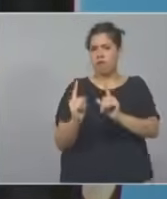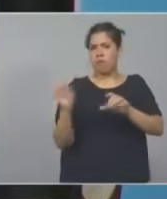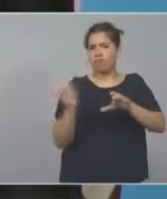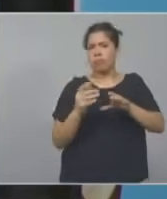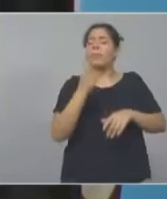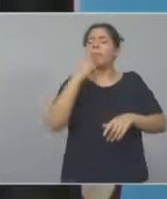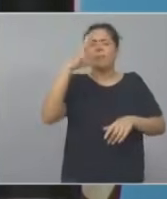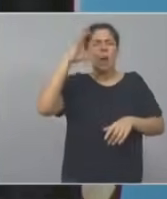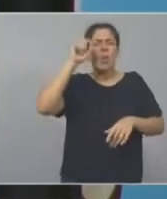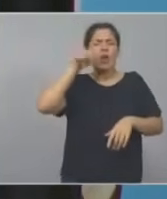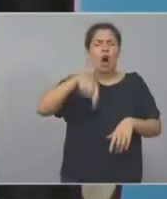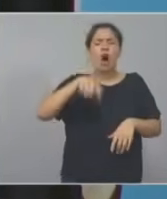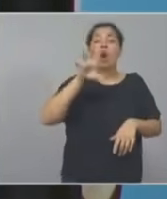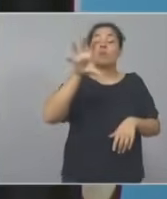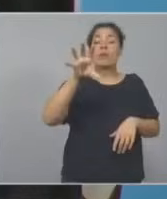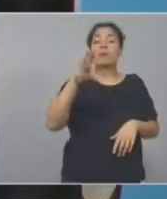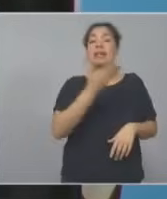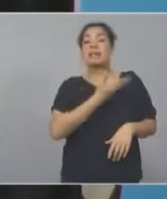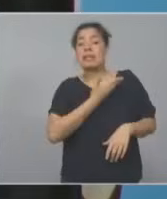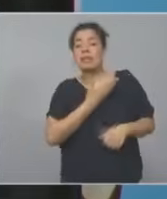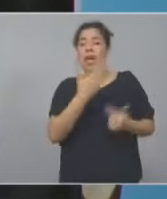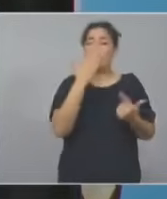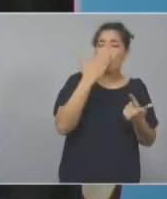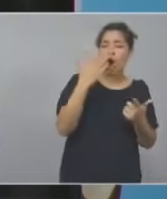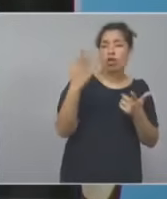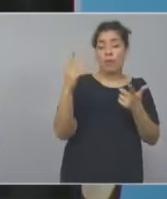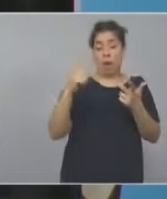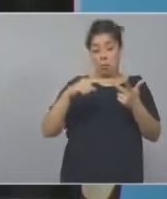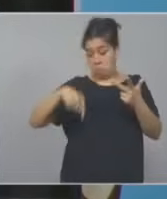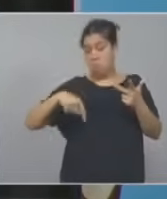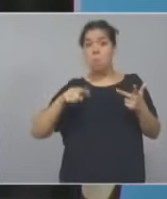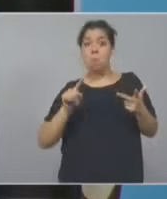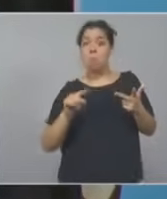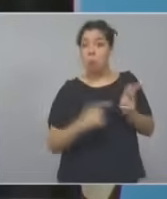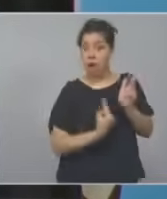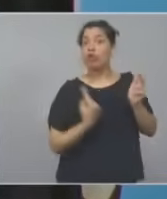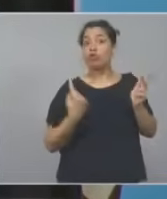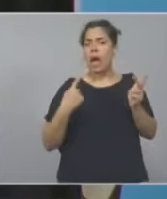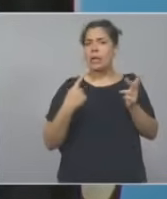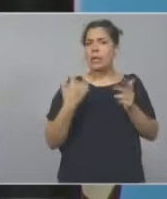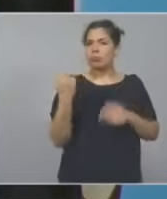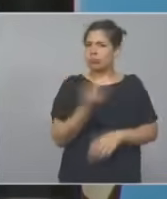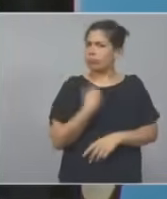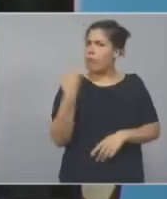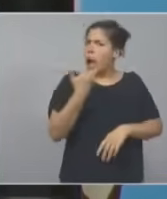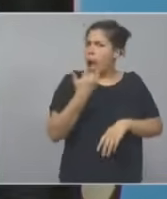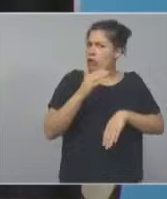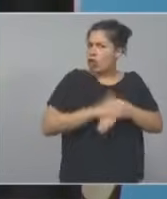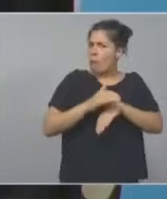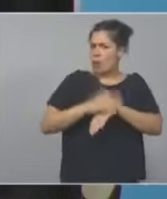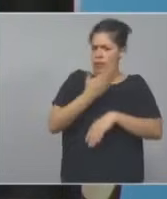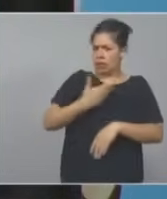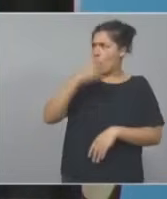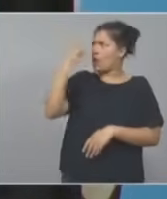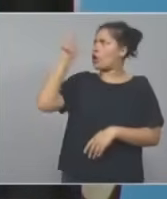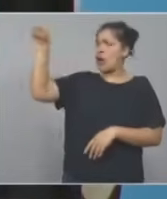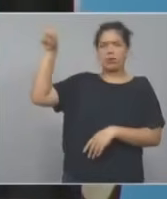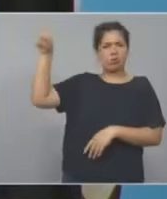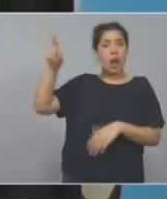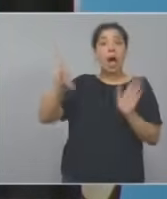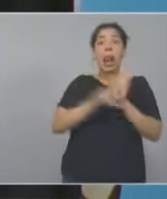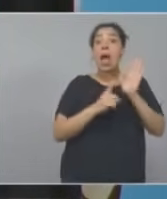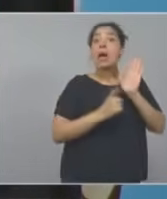o Córdoba, además de provincia de Buenos Aires, hay un compromiso del Gobierno Nacional que es legal, es la